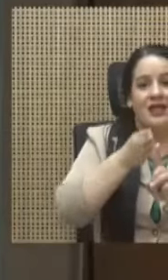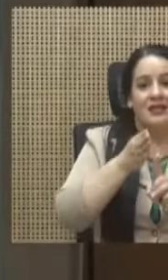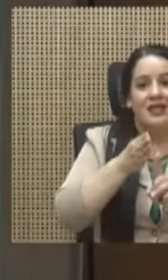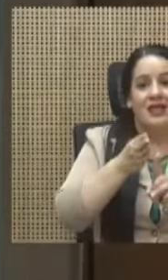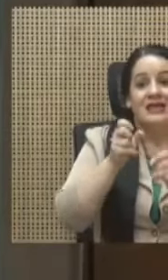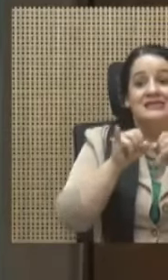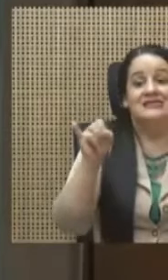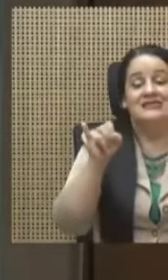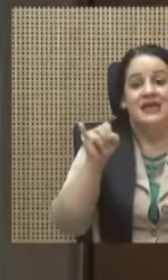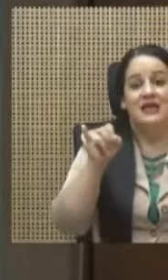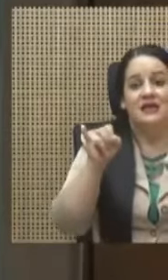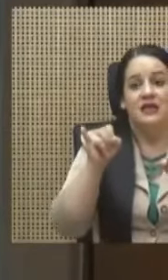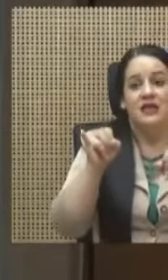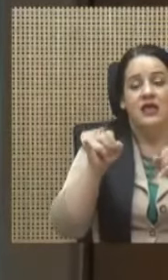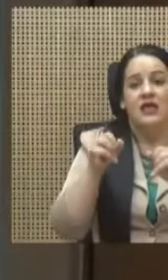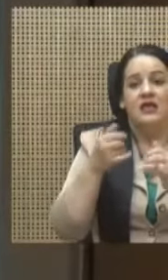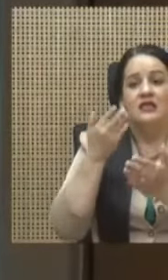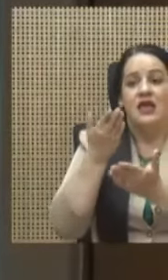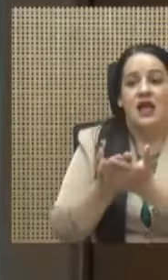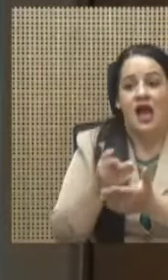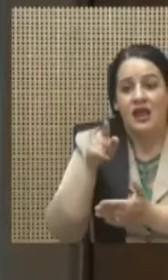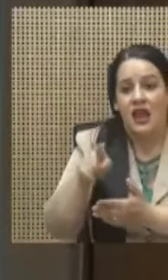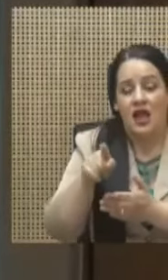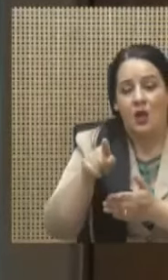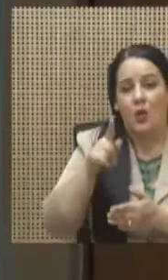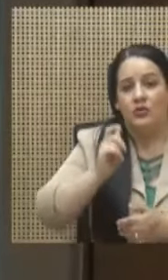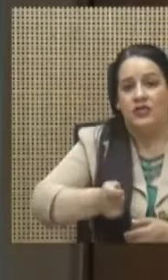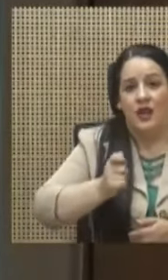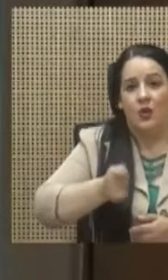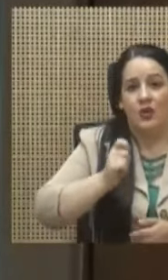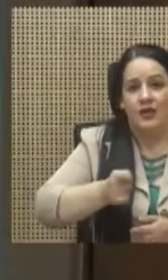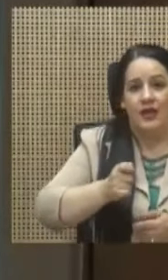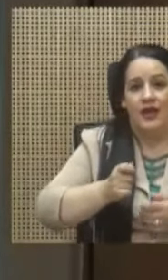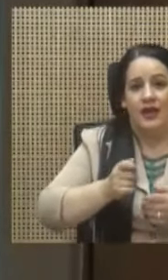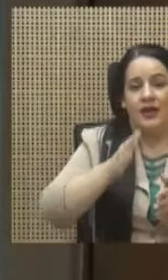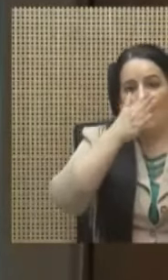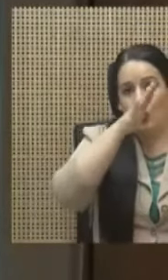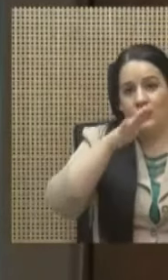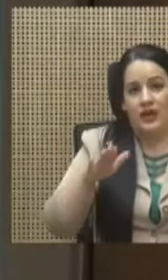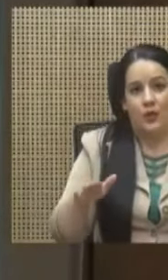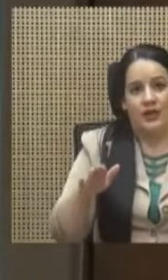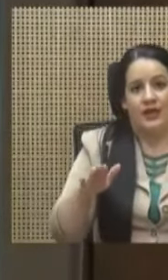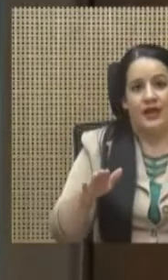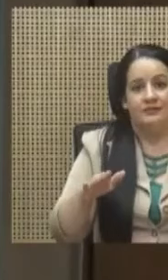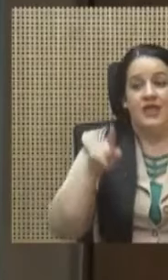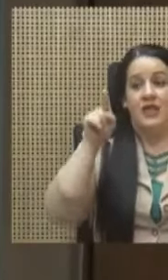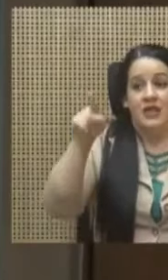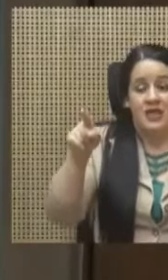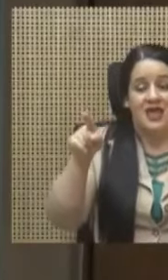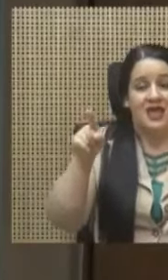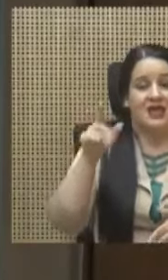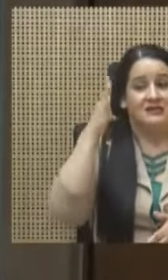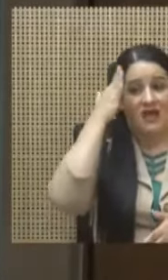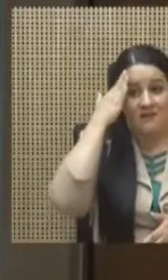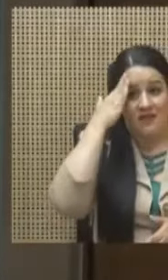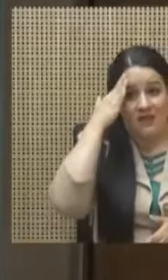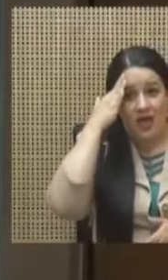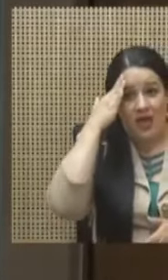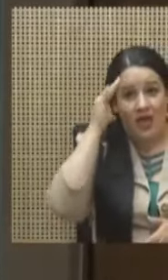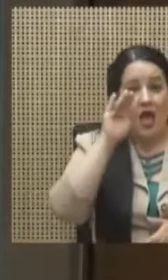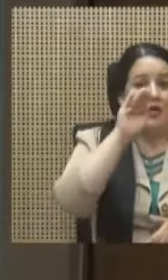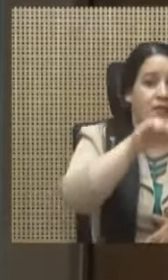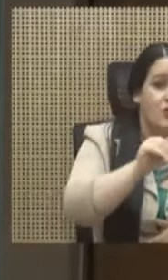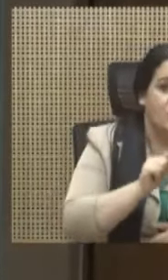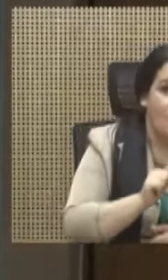sabía o alguien le advirtió le advirtió que lo que hizo fue ilegal Y entonces dijo vamos a dejar lo que